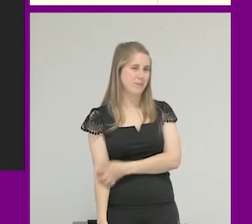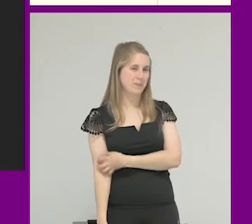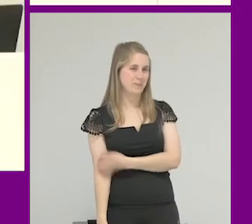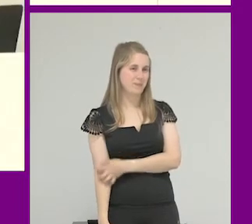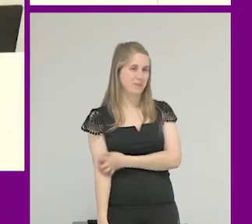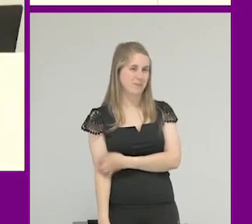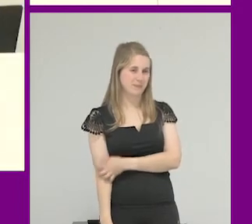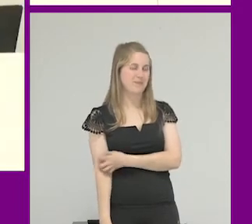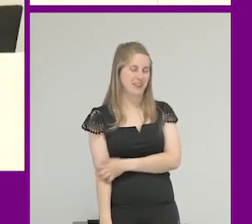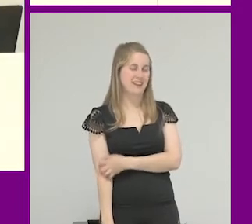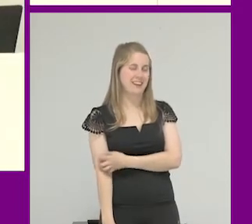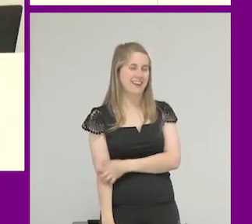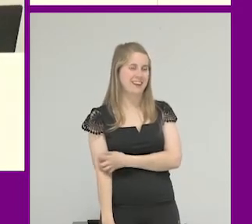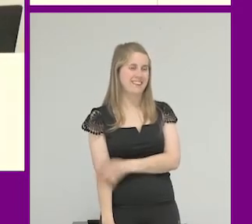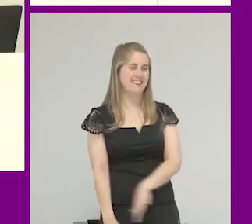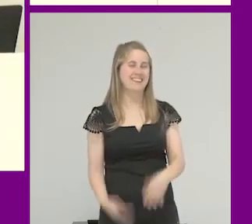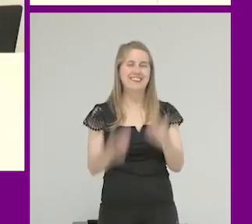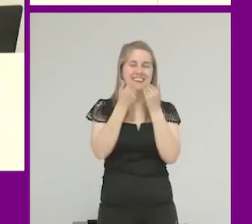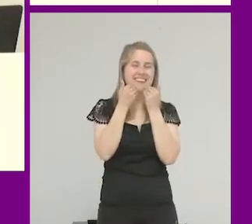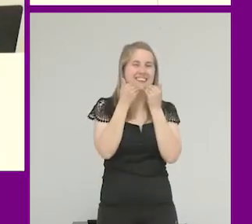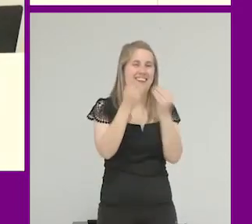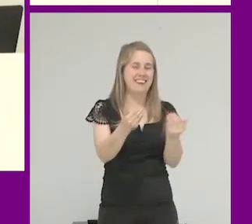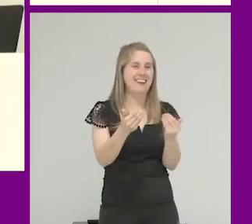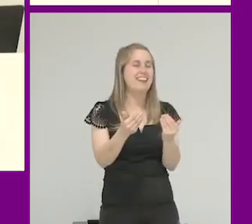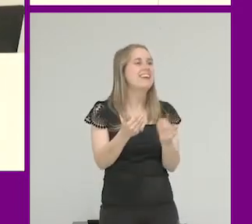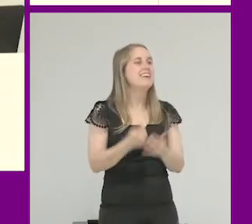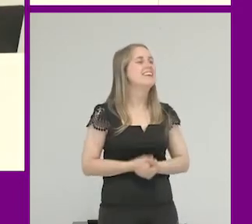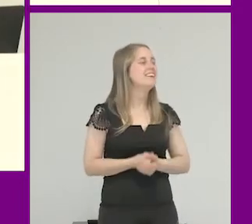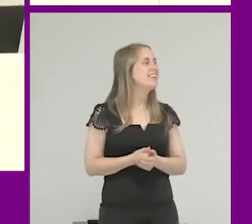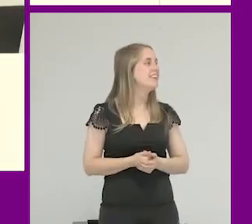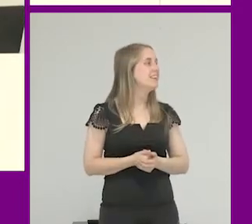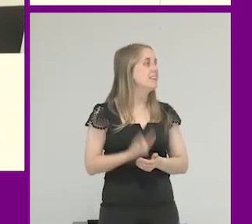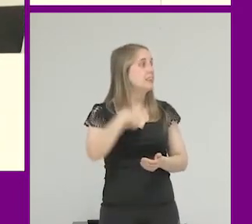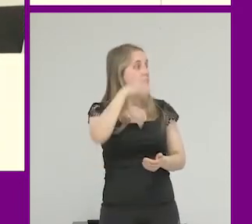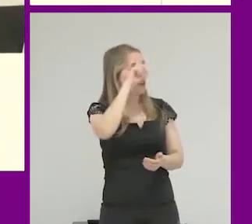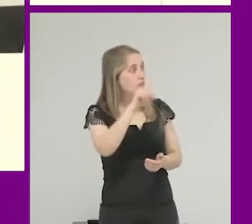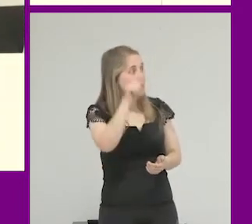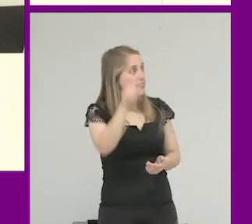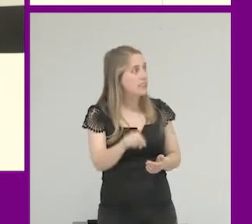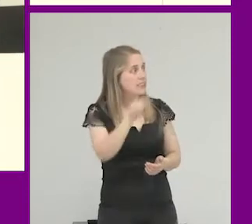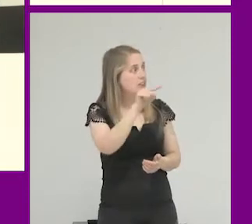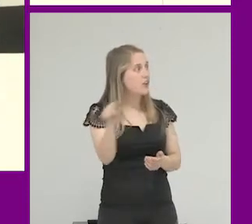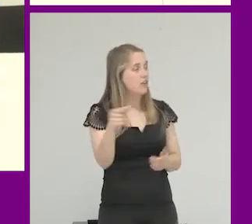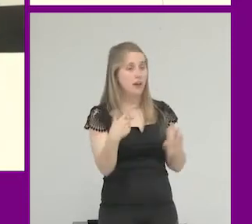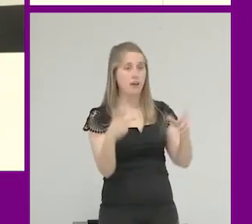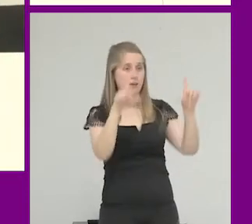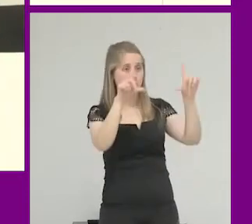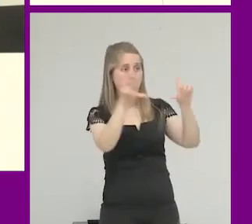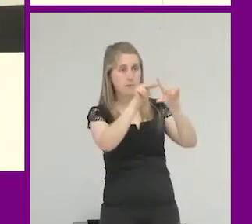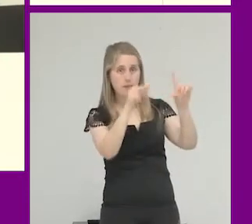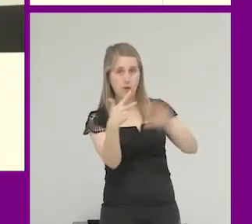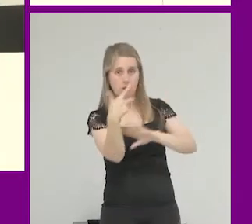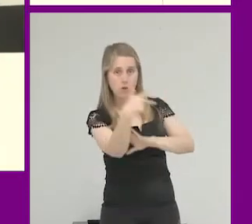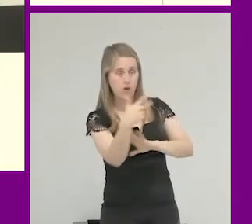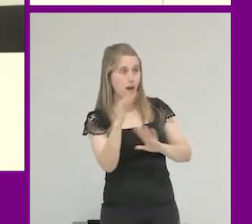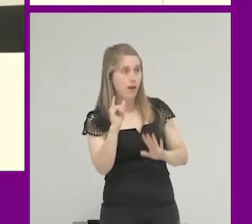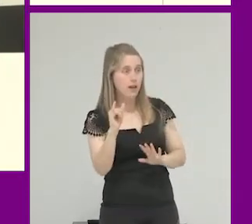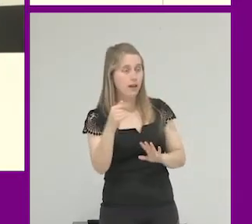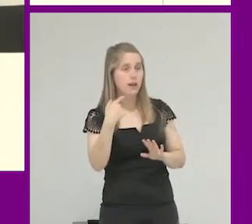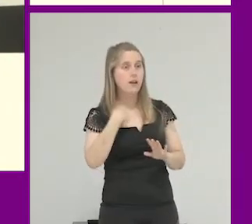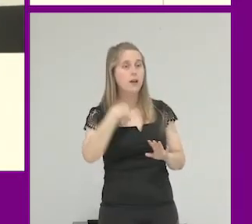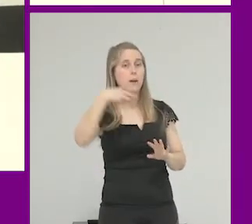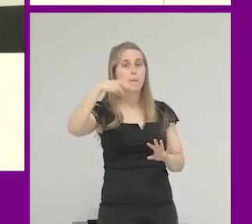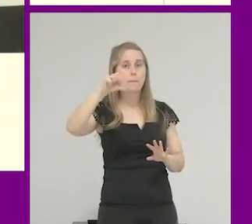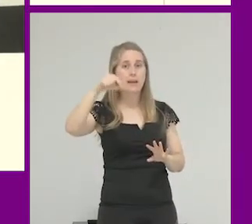Zuberatzen zara. Es que de casco, bueno, ahora vamos a, no sé si está, sí, creo que ya está en pantalla, ¿no? Tenemos a